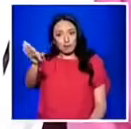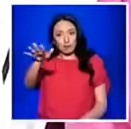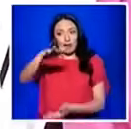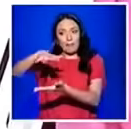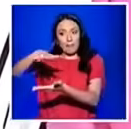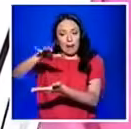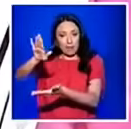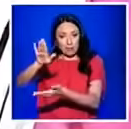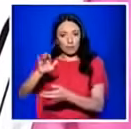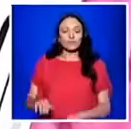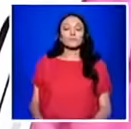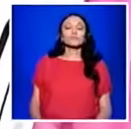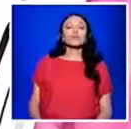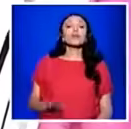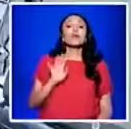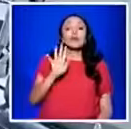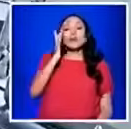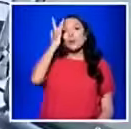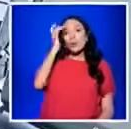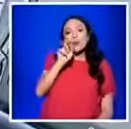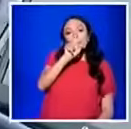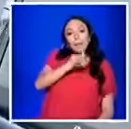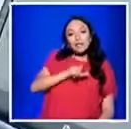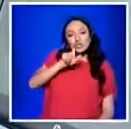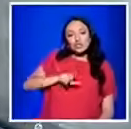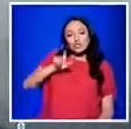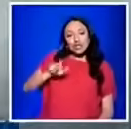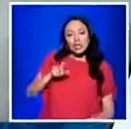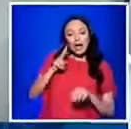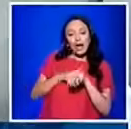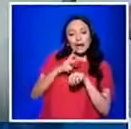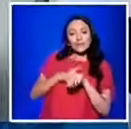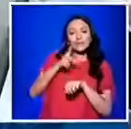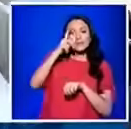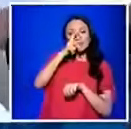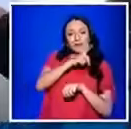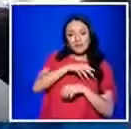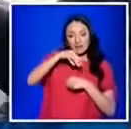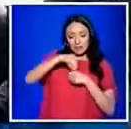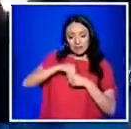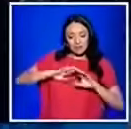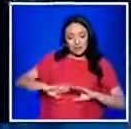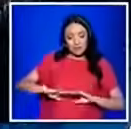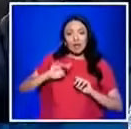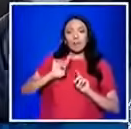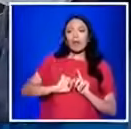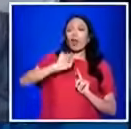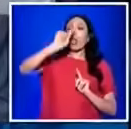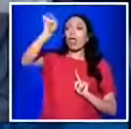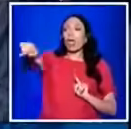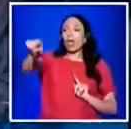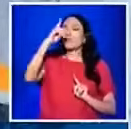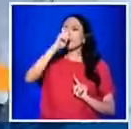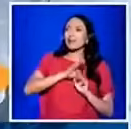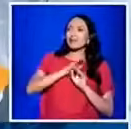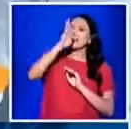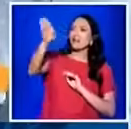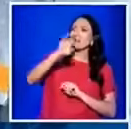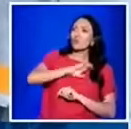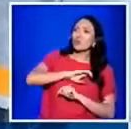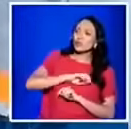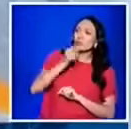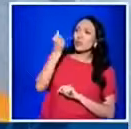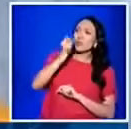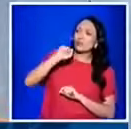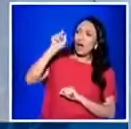enfoque responde a las necesidades de los vecinos que enfrentan dificultades para desplazarse debido a su ubicación geográfica, costos